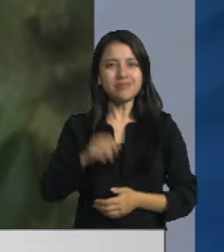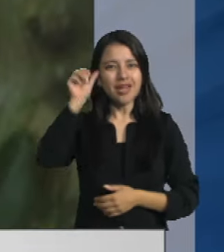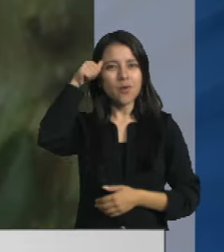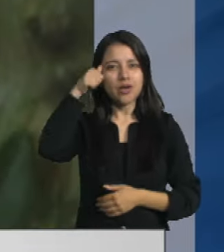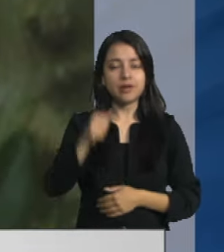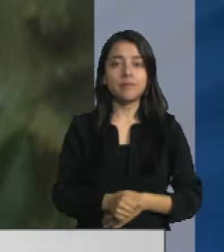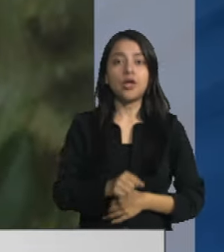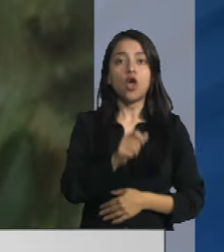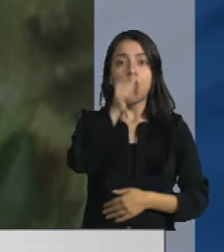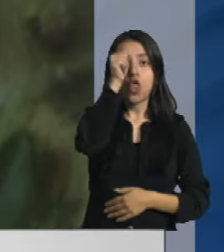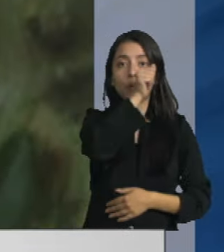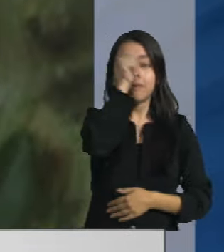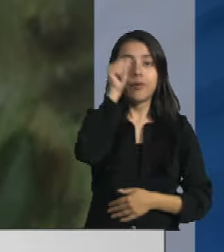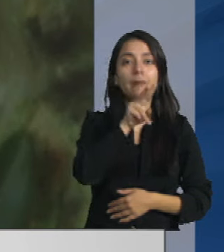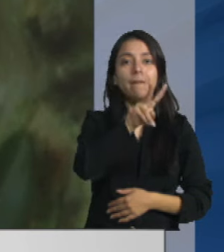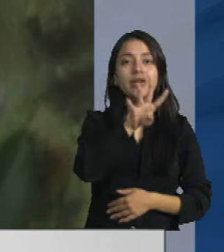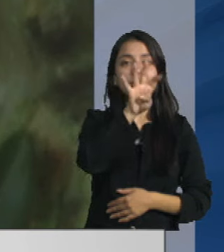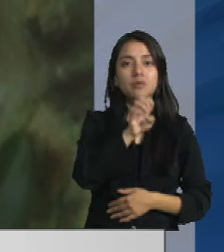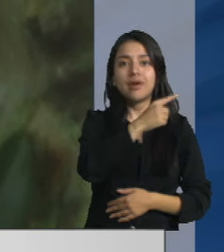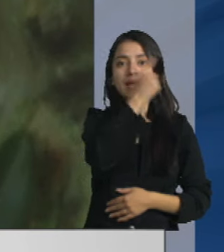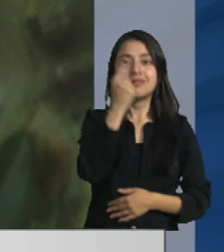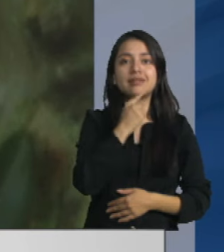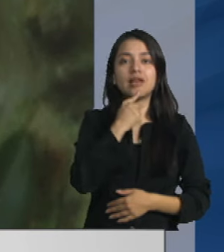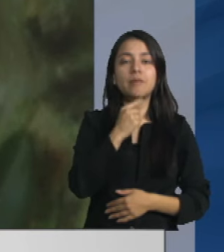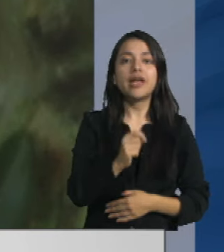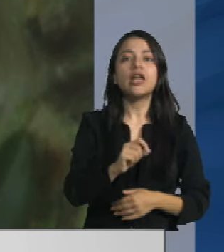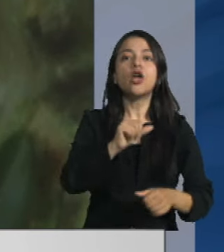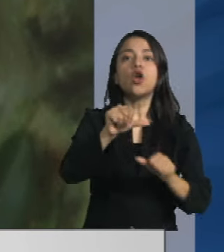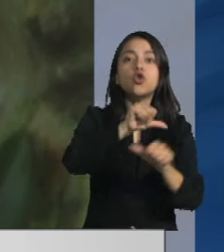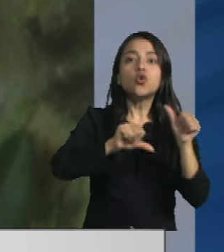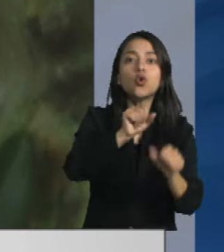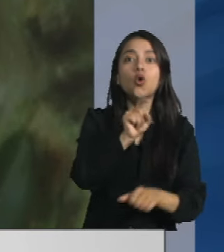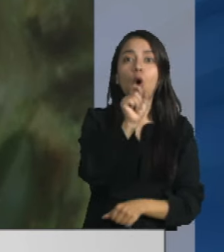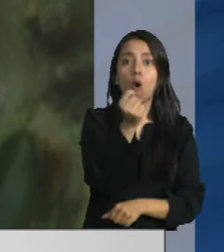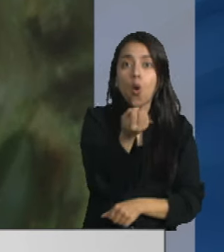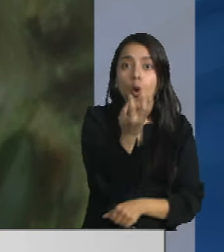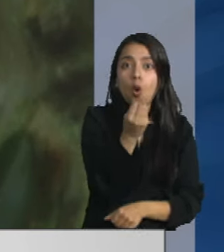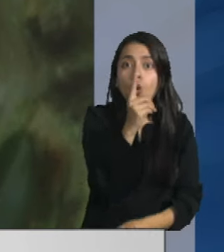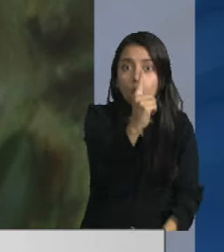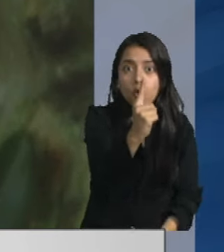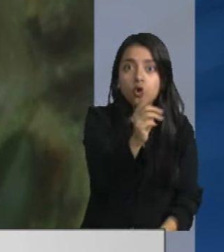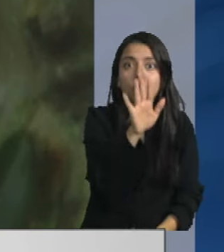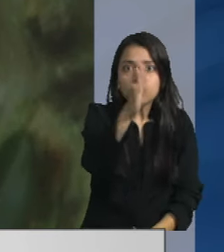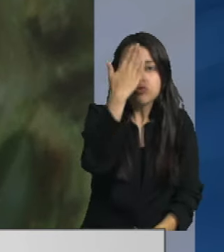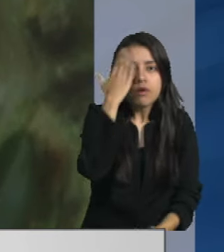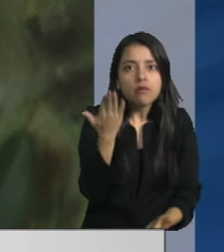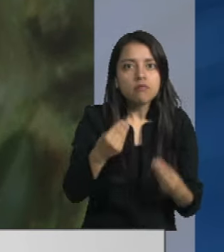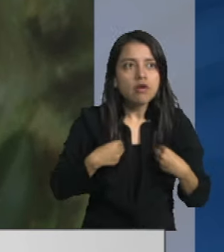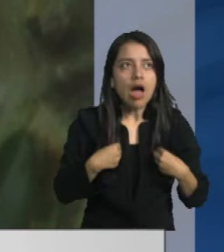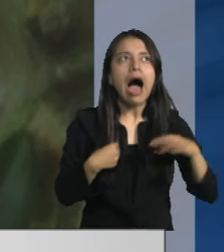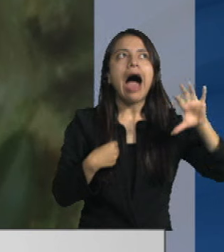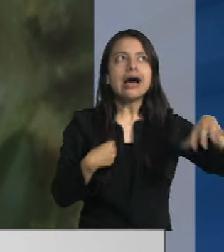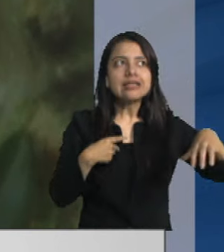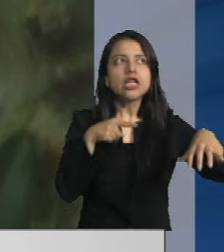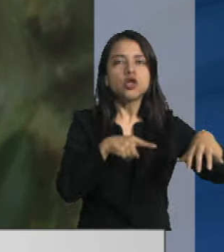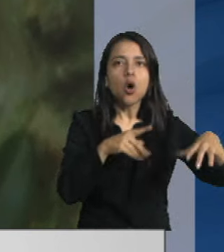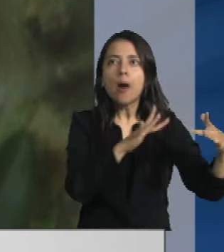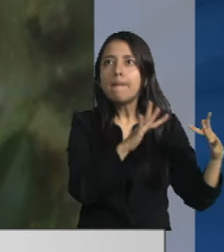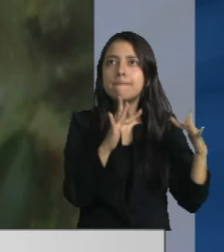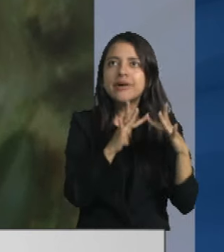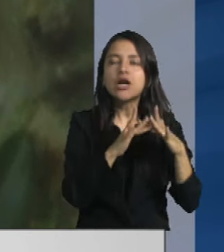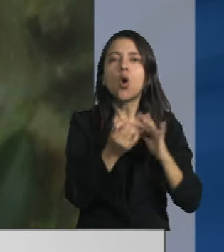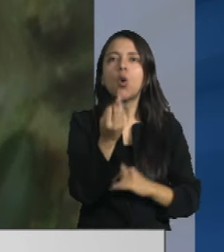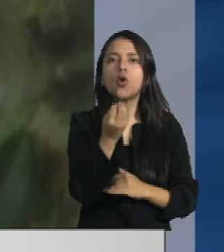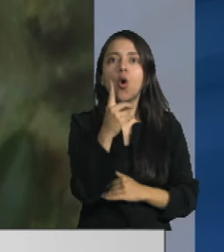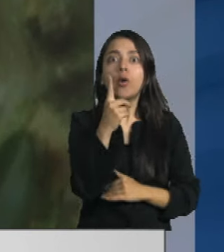recuerden, el domingo 29 de septiembre con el turno 1. Si usted es del turno 1, ya sabe que tiene que empezar a ahorrar agua